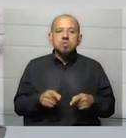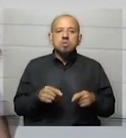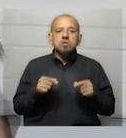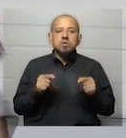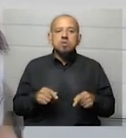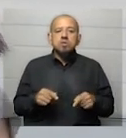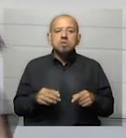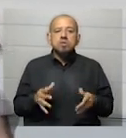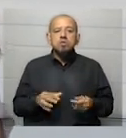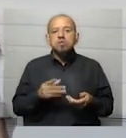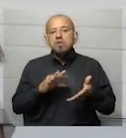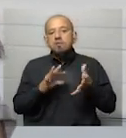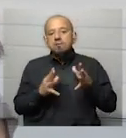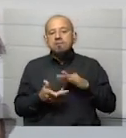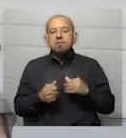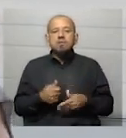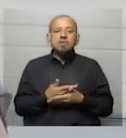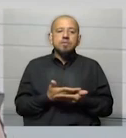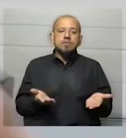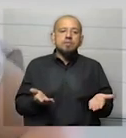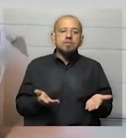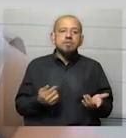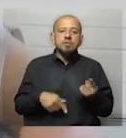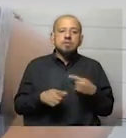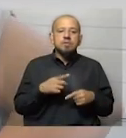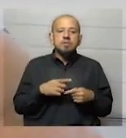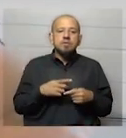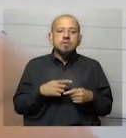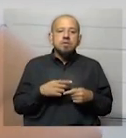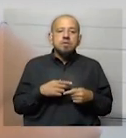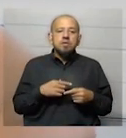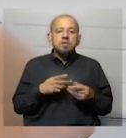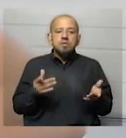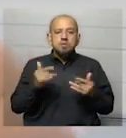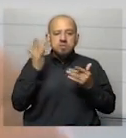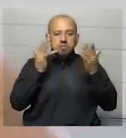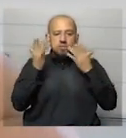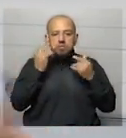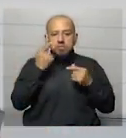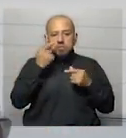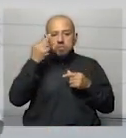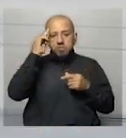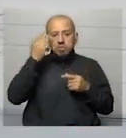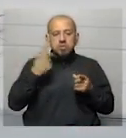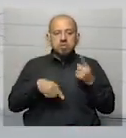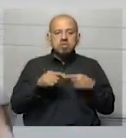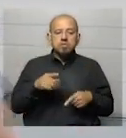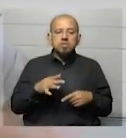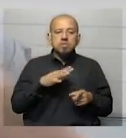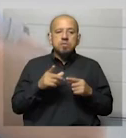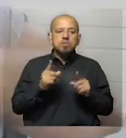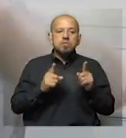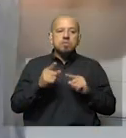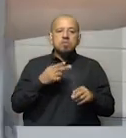pretende ser como un estímulo para bueno, acercarse un poco a este universo de los artistas visuales del Uruguay, entonces algunos